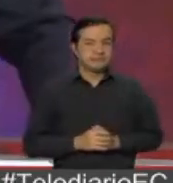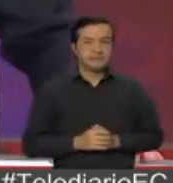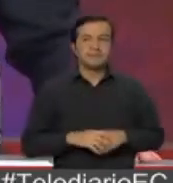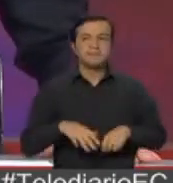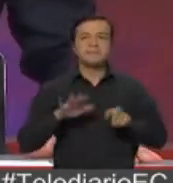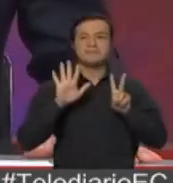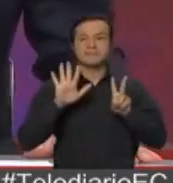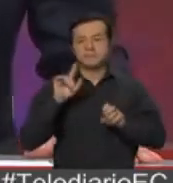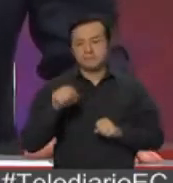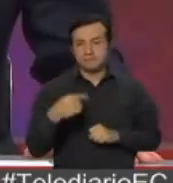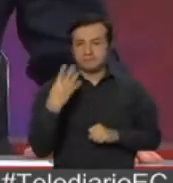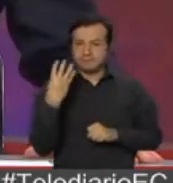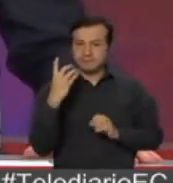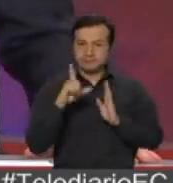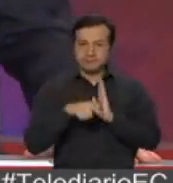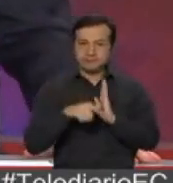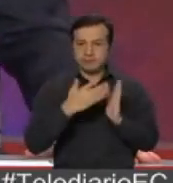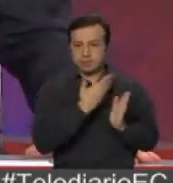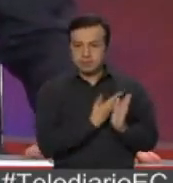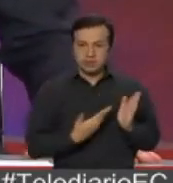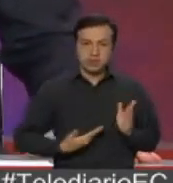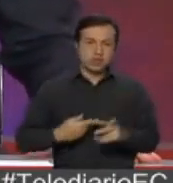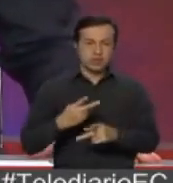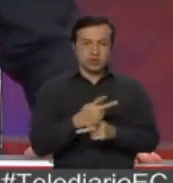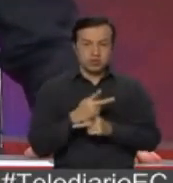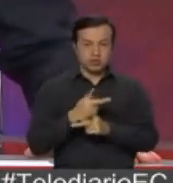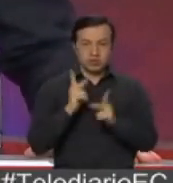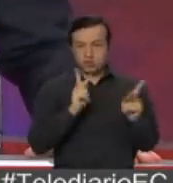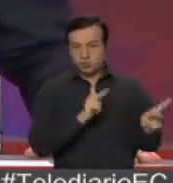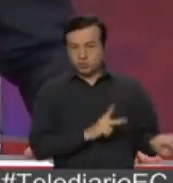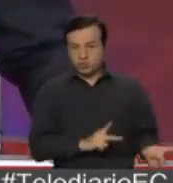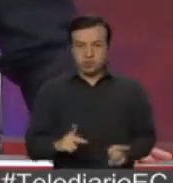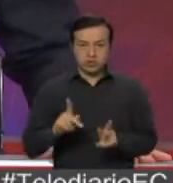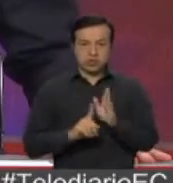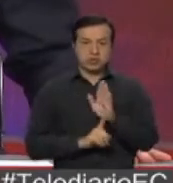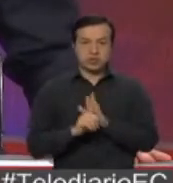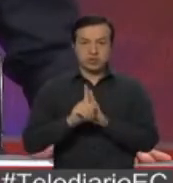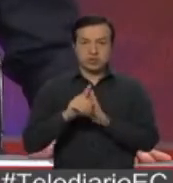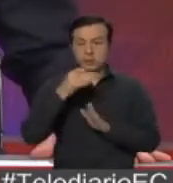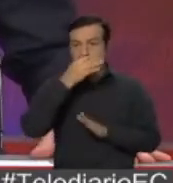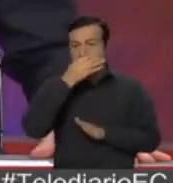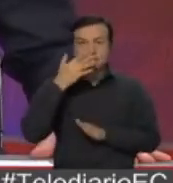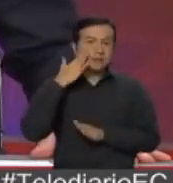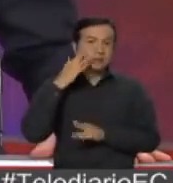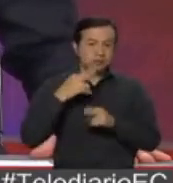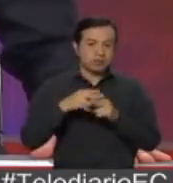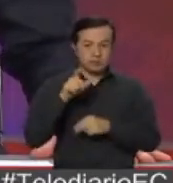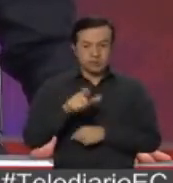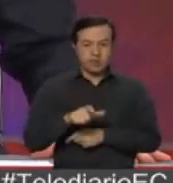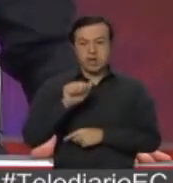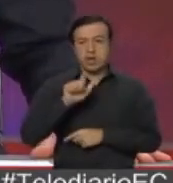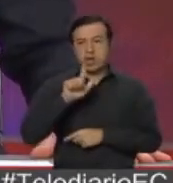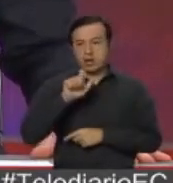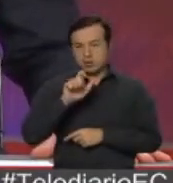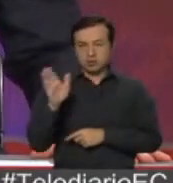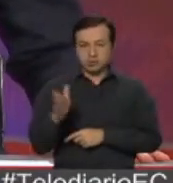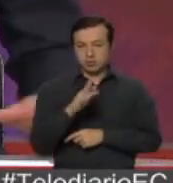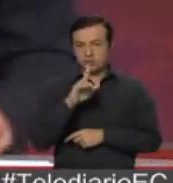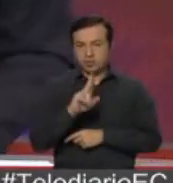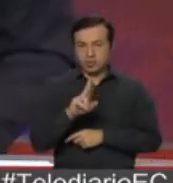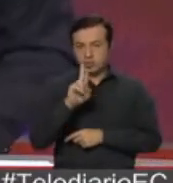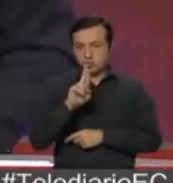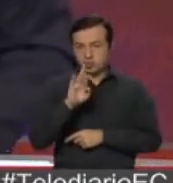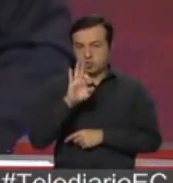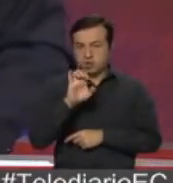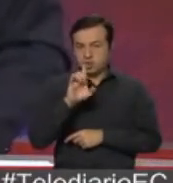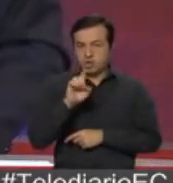7 de la mañana, 14 minutos, y el presidente del Consejo de Planificación y Desarrollo de la Amazonía, Alex Hurtado, quien además es consejero presidencial